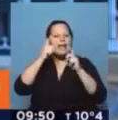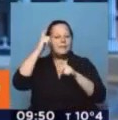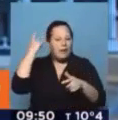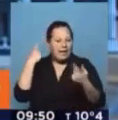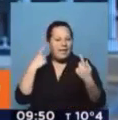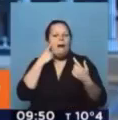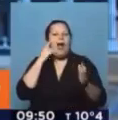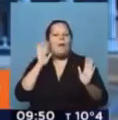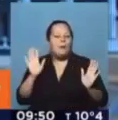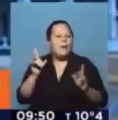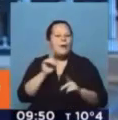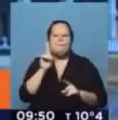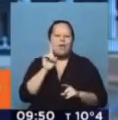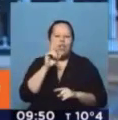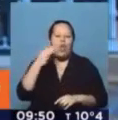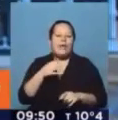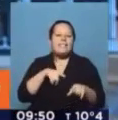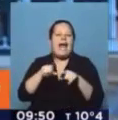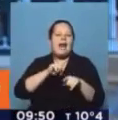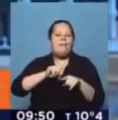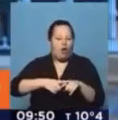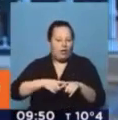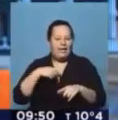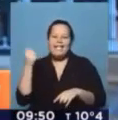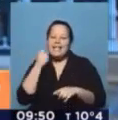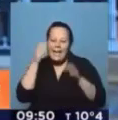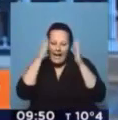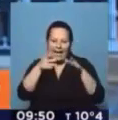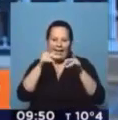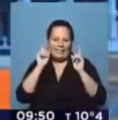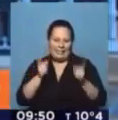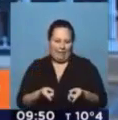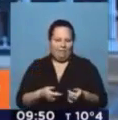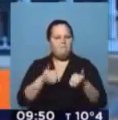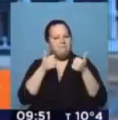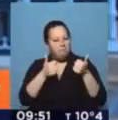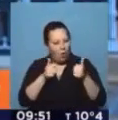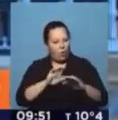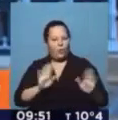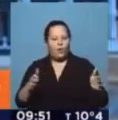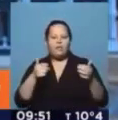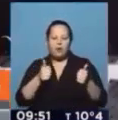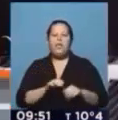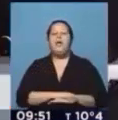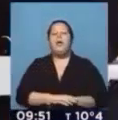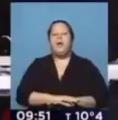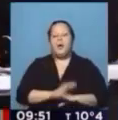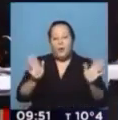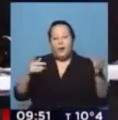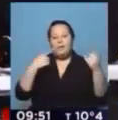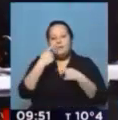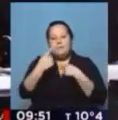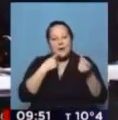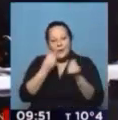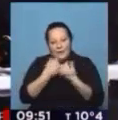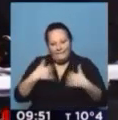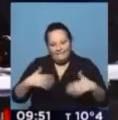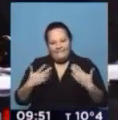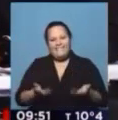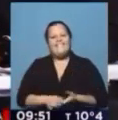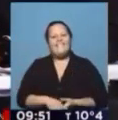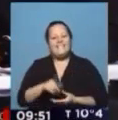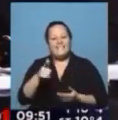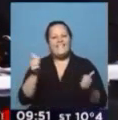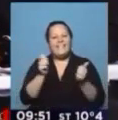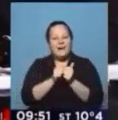de vida, pero no necesariamente una carrera política. Queremos ir por eso también. Excelente, Carla. Bueno, excelente. Hay muchas preguntas. Pero te va a